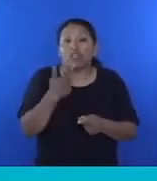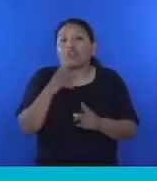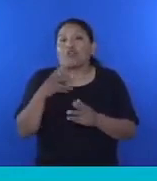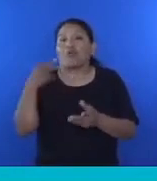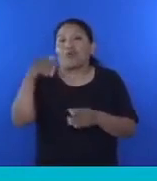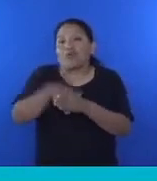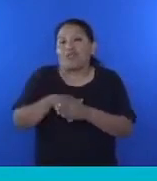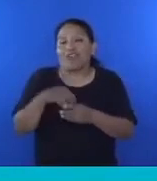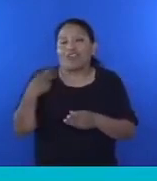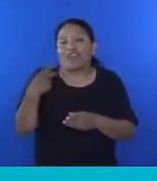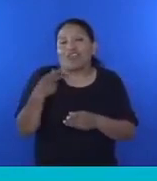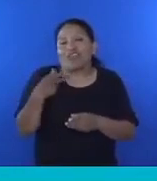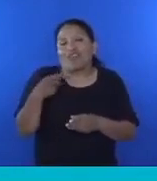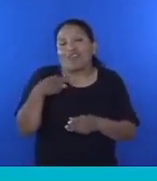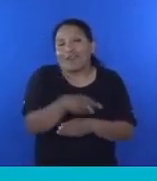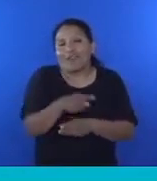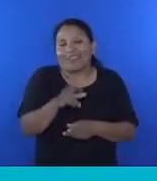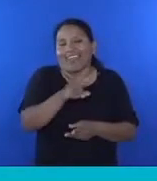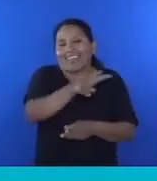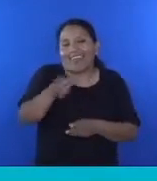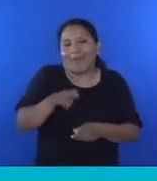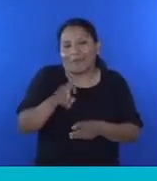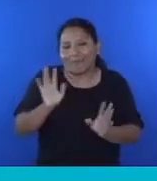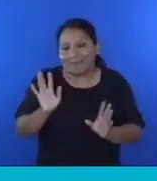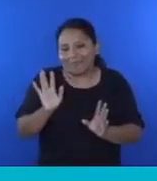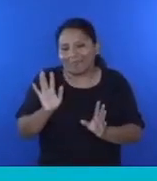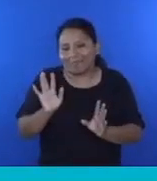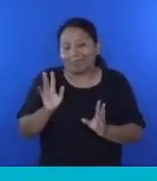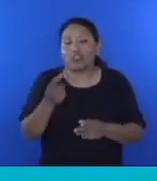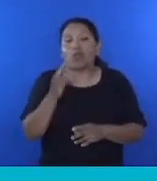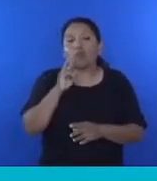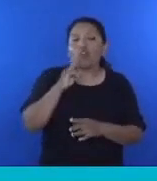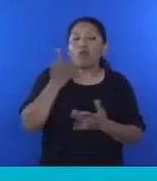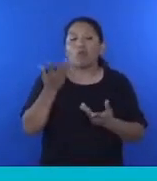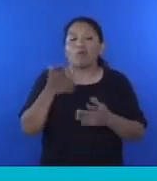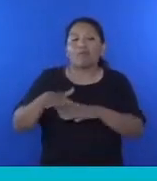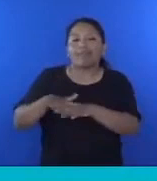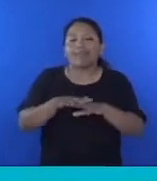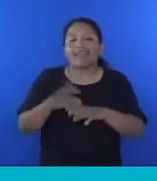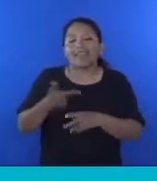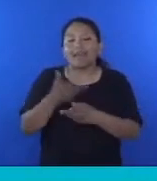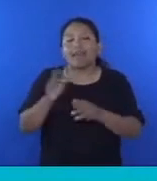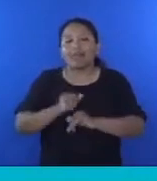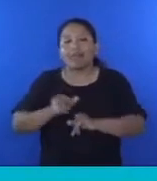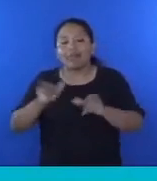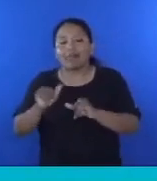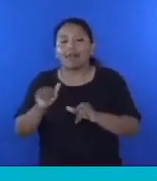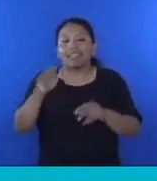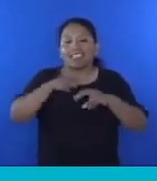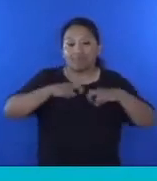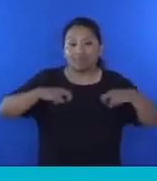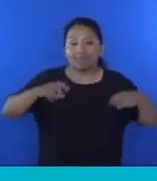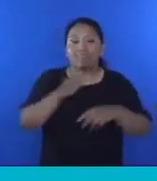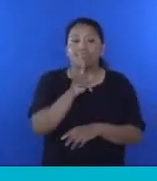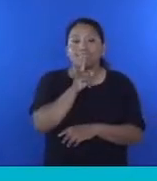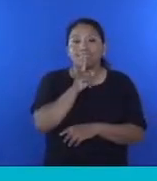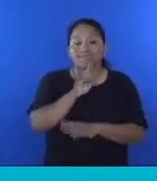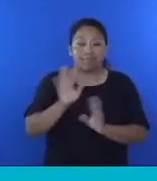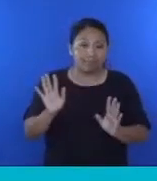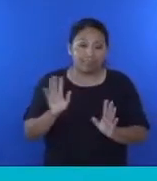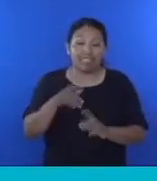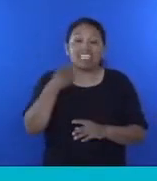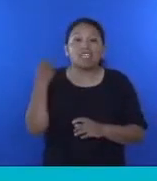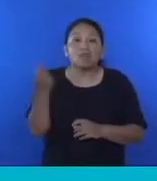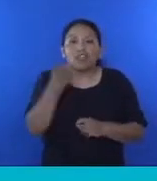fondo. Entonces es muy cómodo a veces salir por las redes y hacer silencio en las bancas. Sería importante